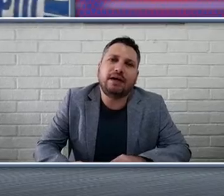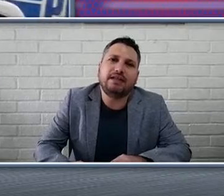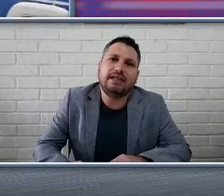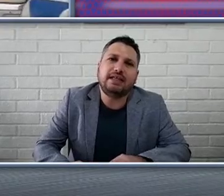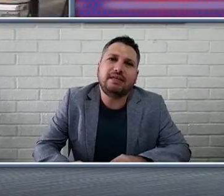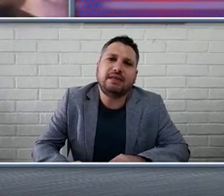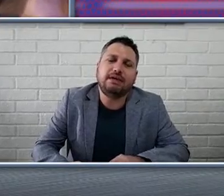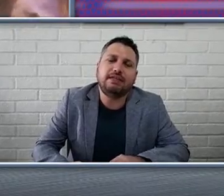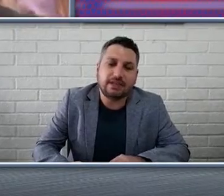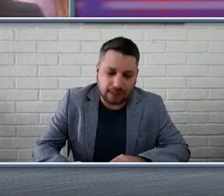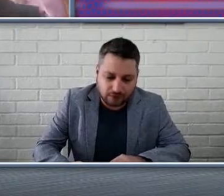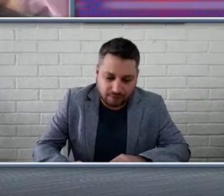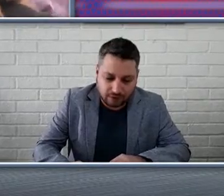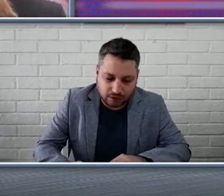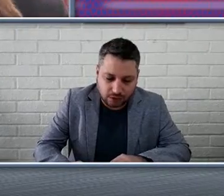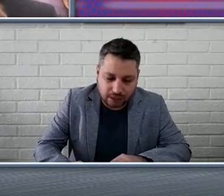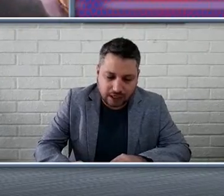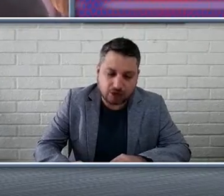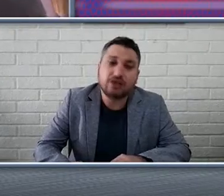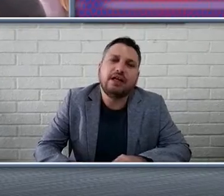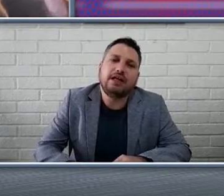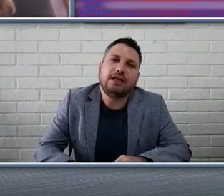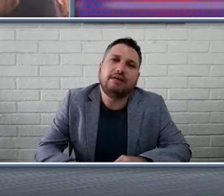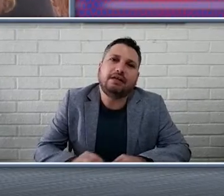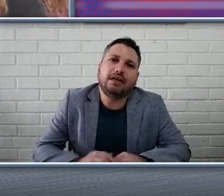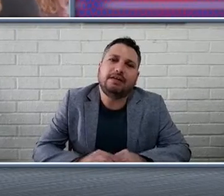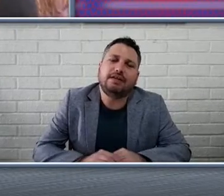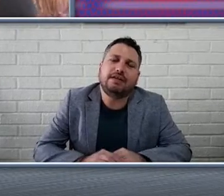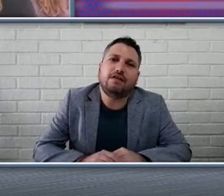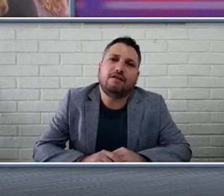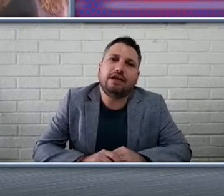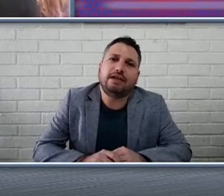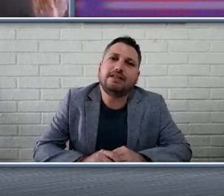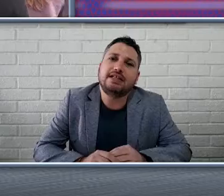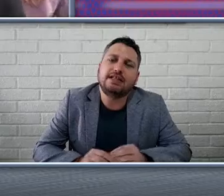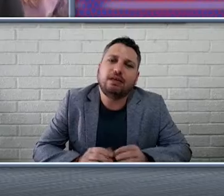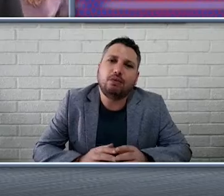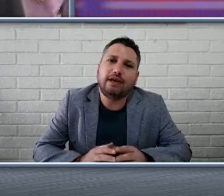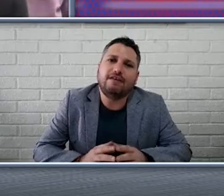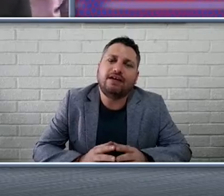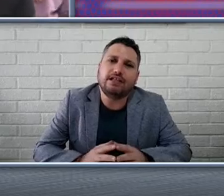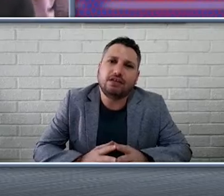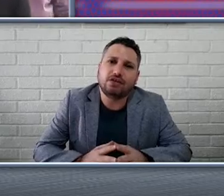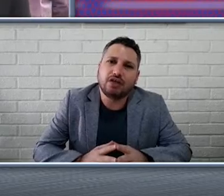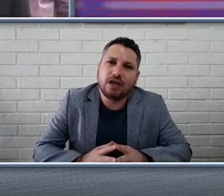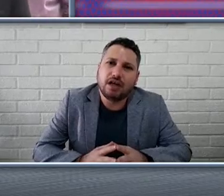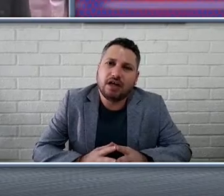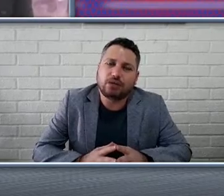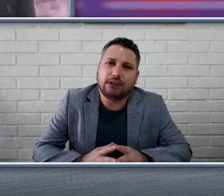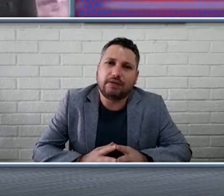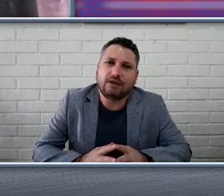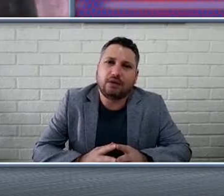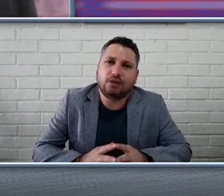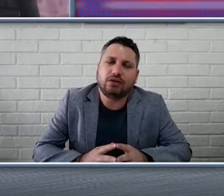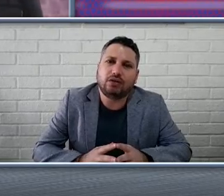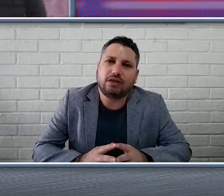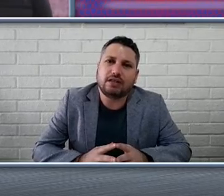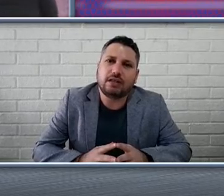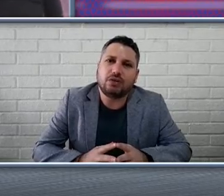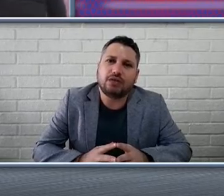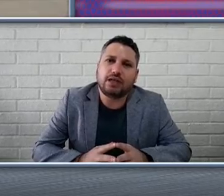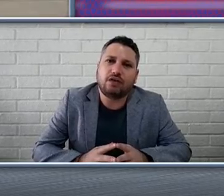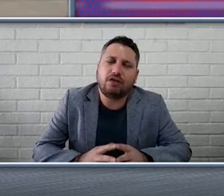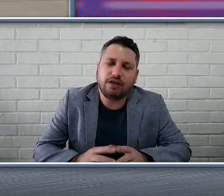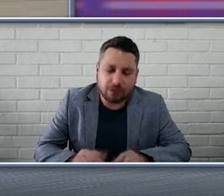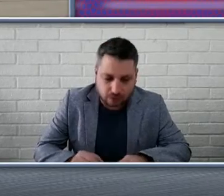nivel país, hay 15.621 casos y lamentablemente se confirman 69 fallecidos en las últimas 24 horas